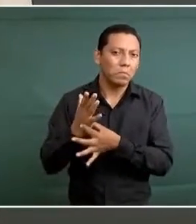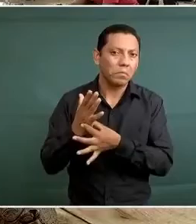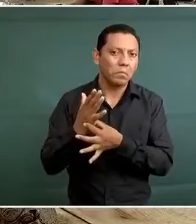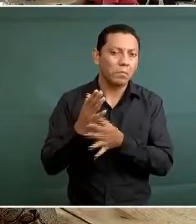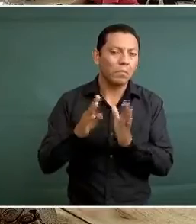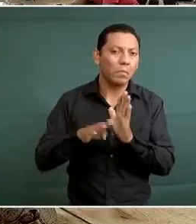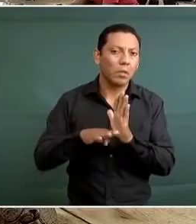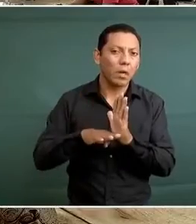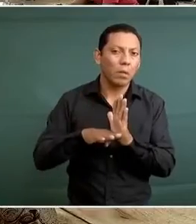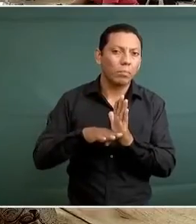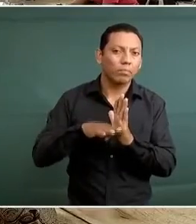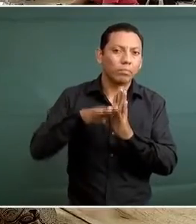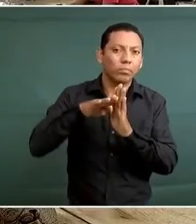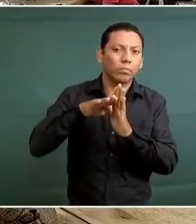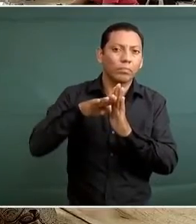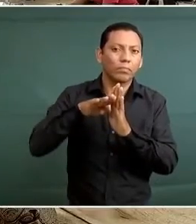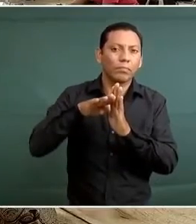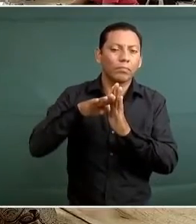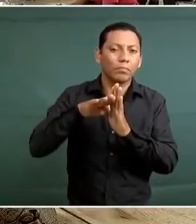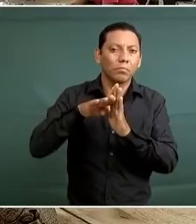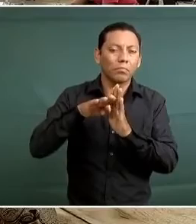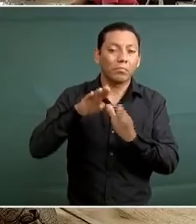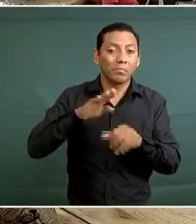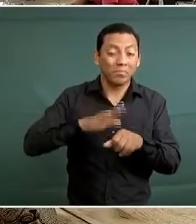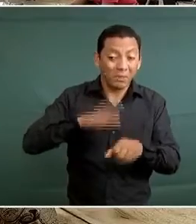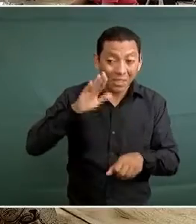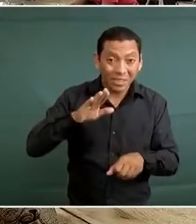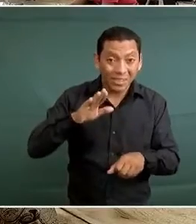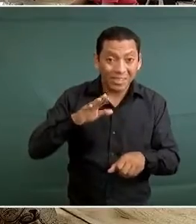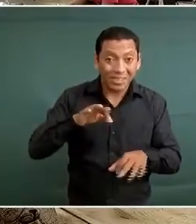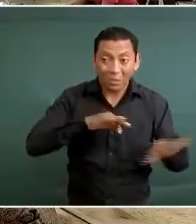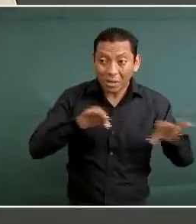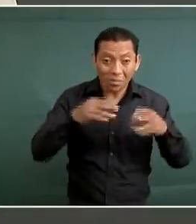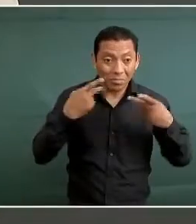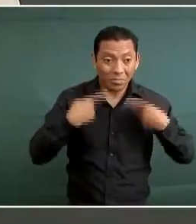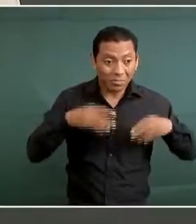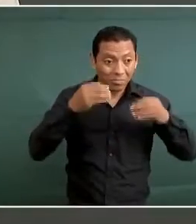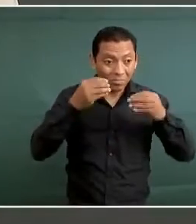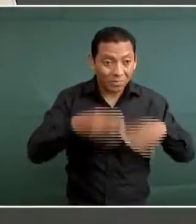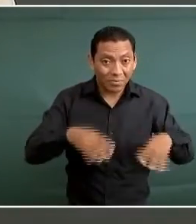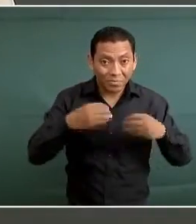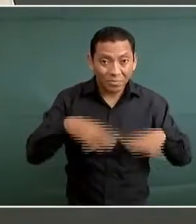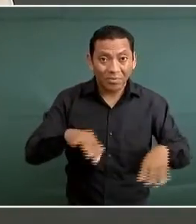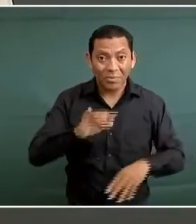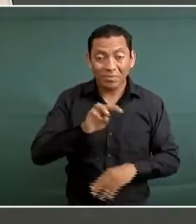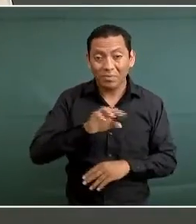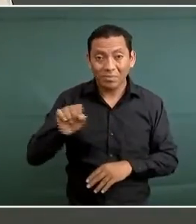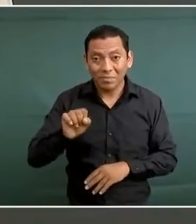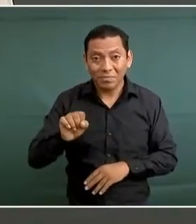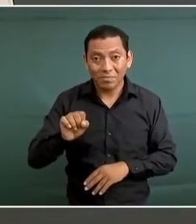crecer la cifra de desempleados del seguro social